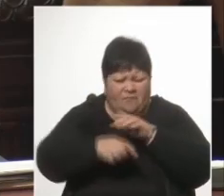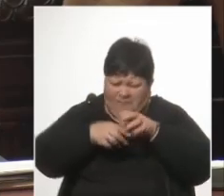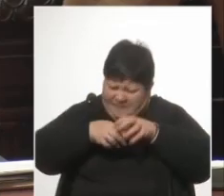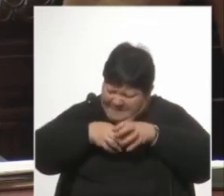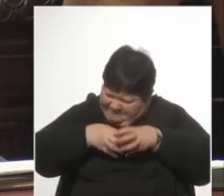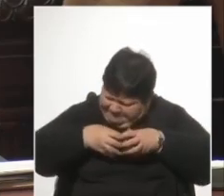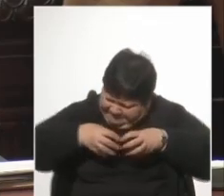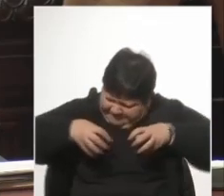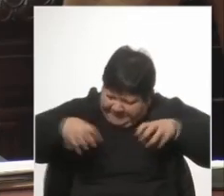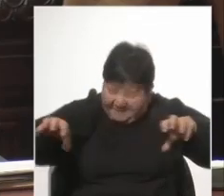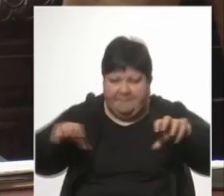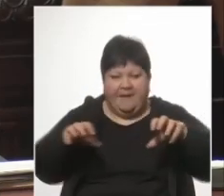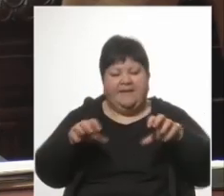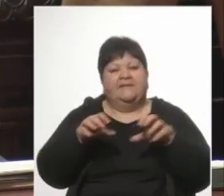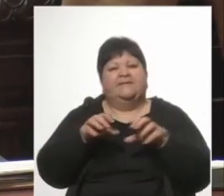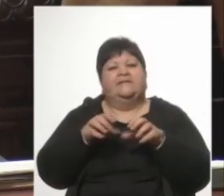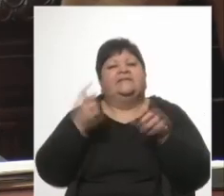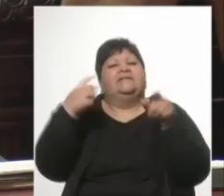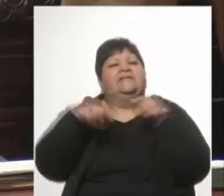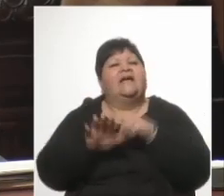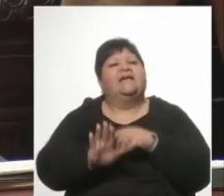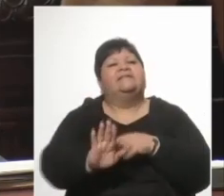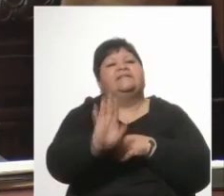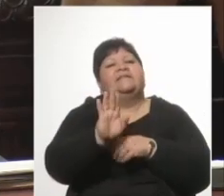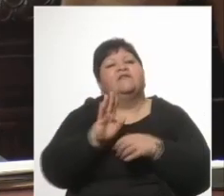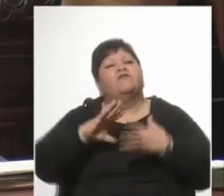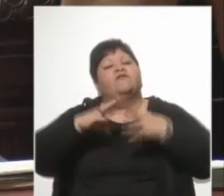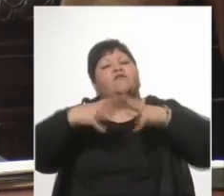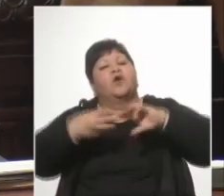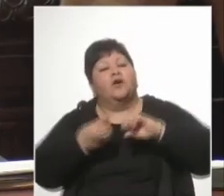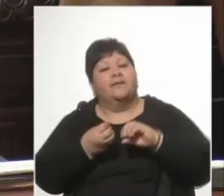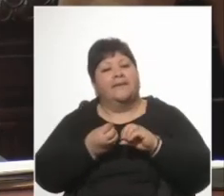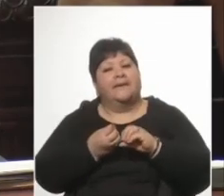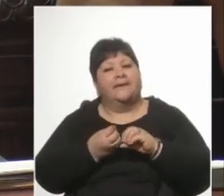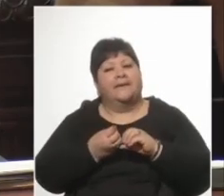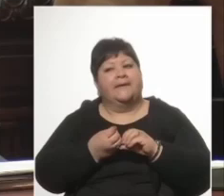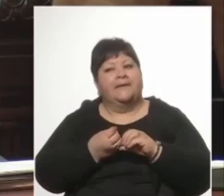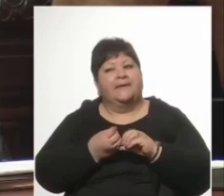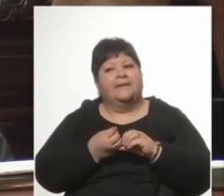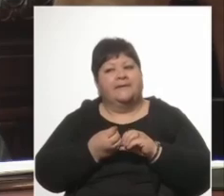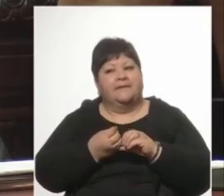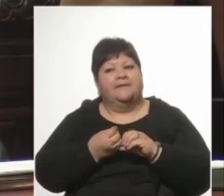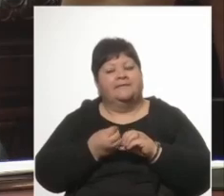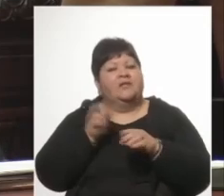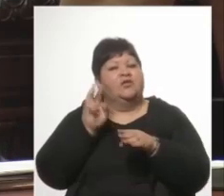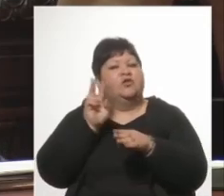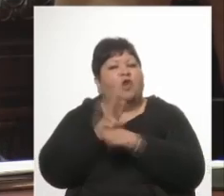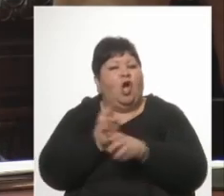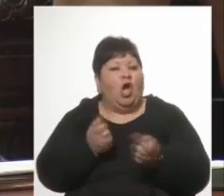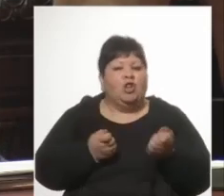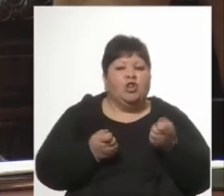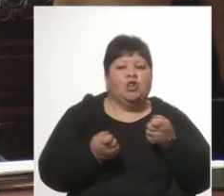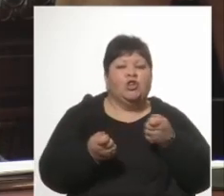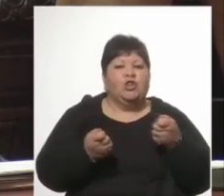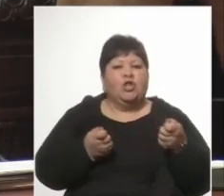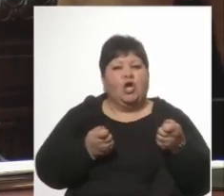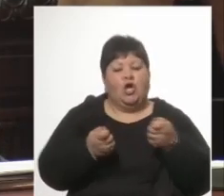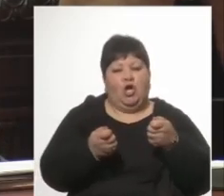internas y facilitar el mejor control colonial de nuestro país.